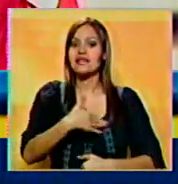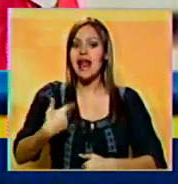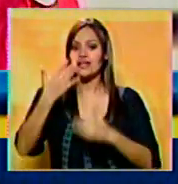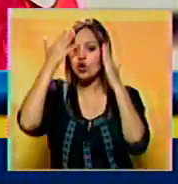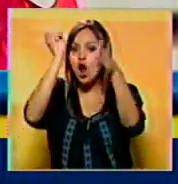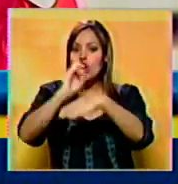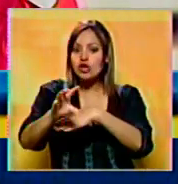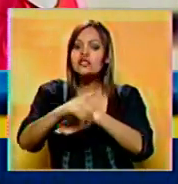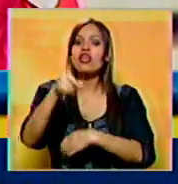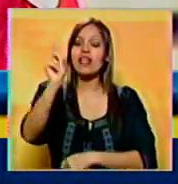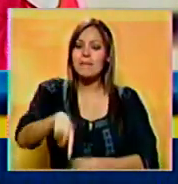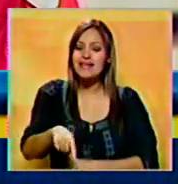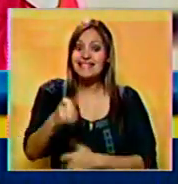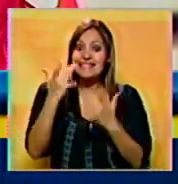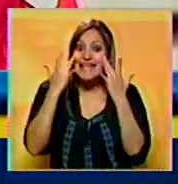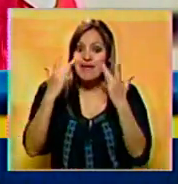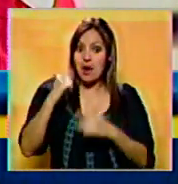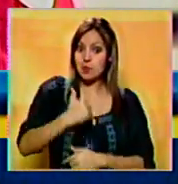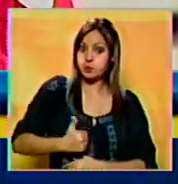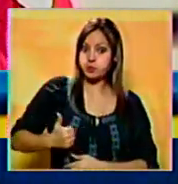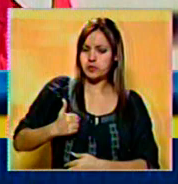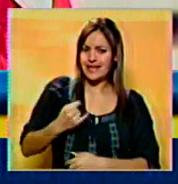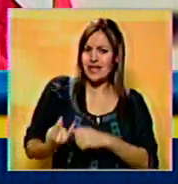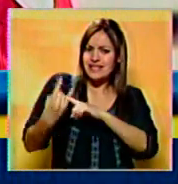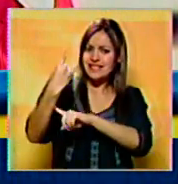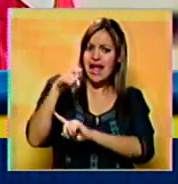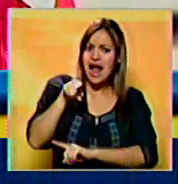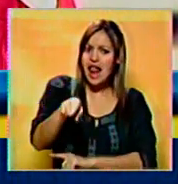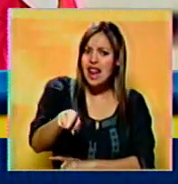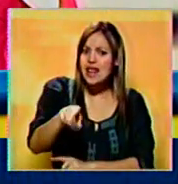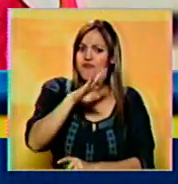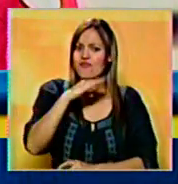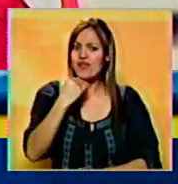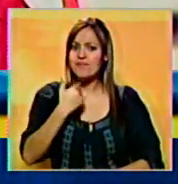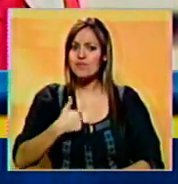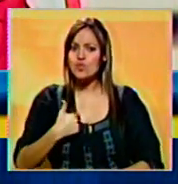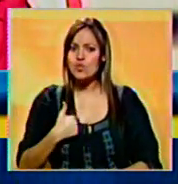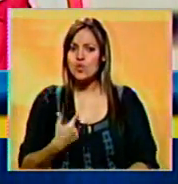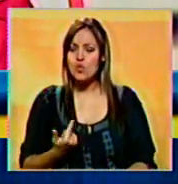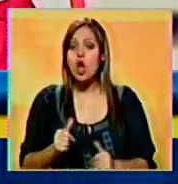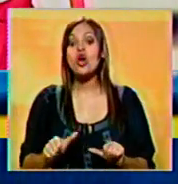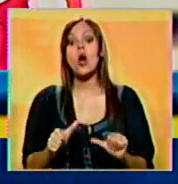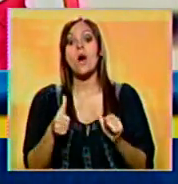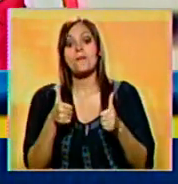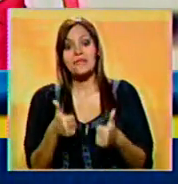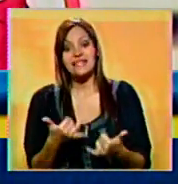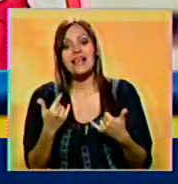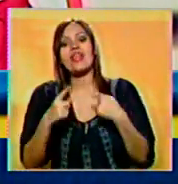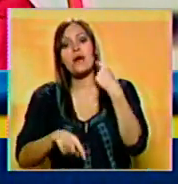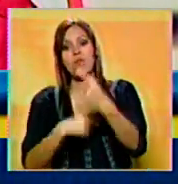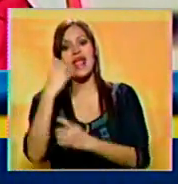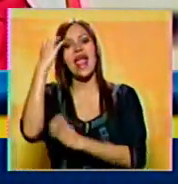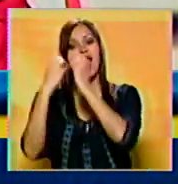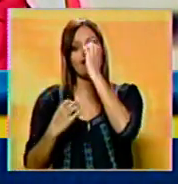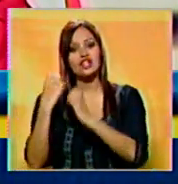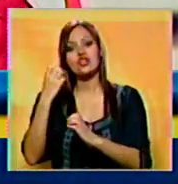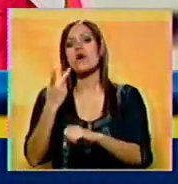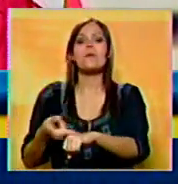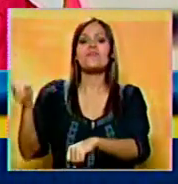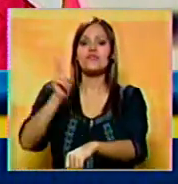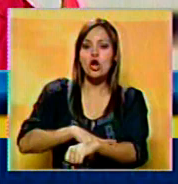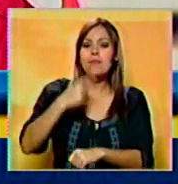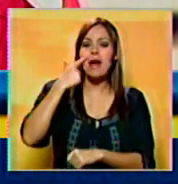mensaje. Y en ese sentido, pues, hubo este diagnóstico. Y ahí, pues, comenzamos este periplo de exámenes, de